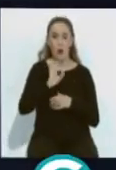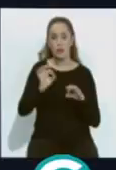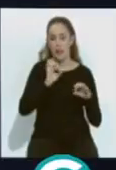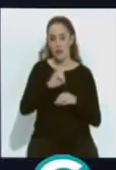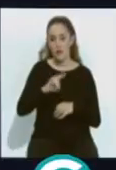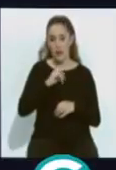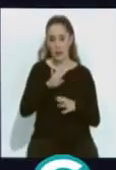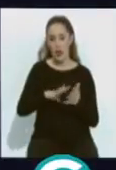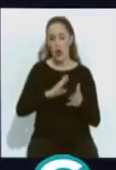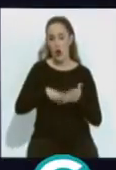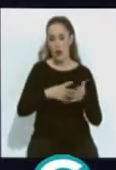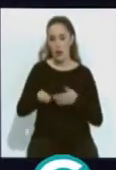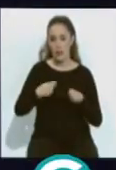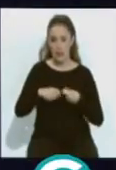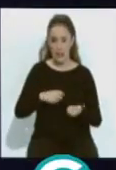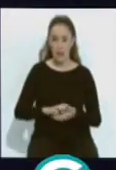taquilla.